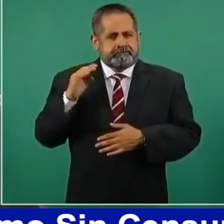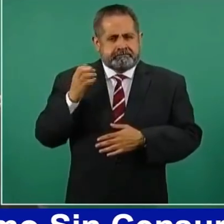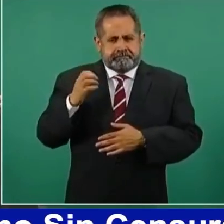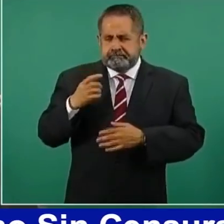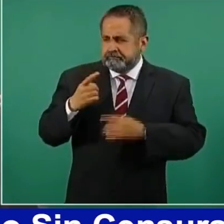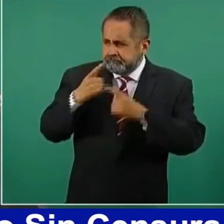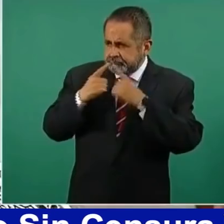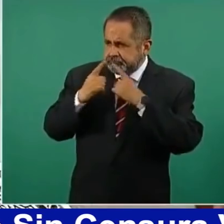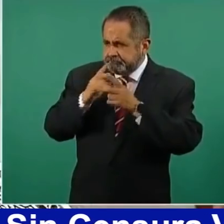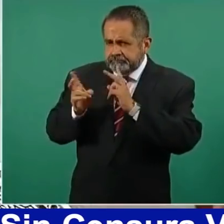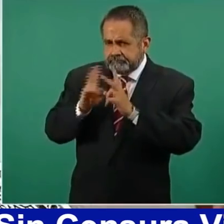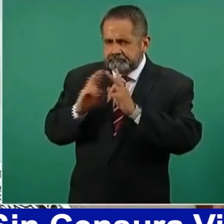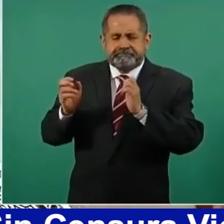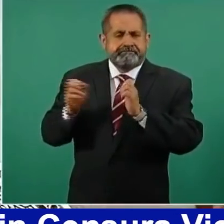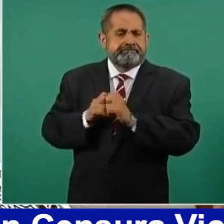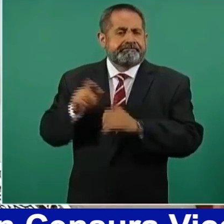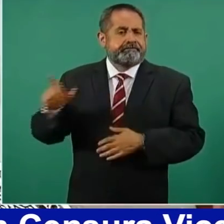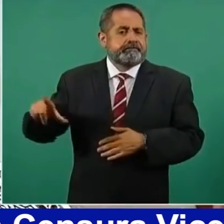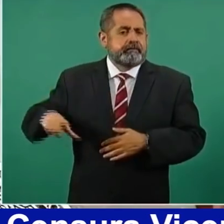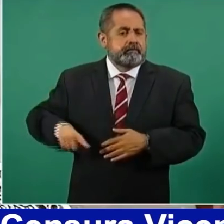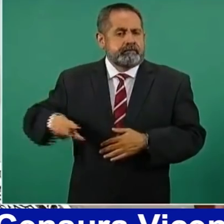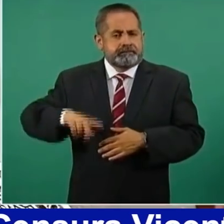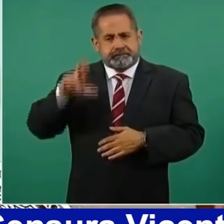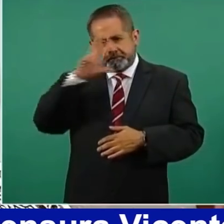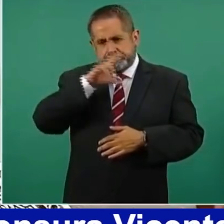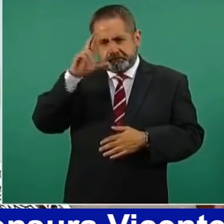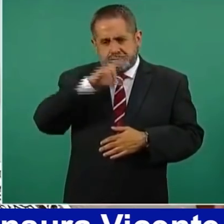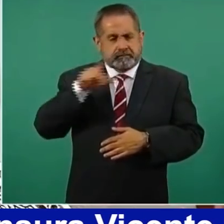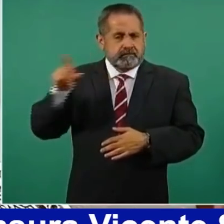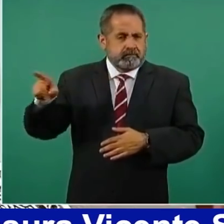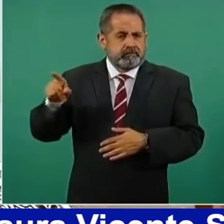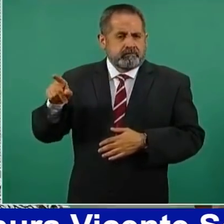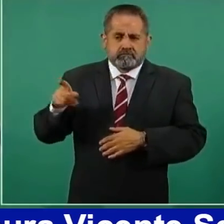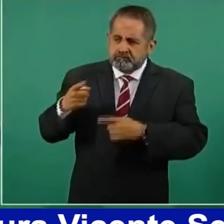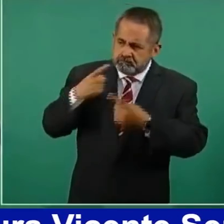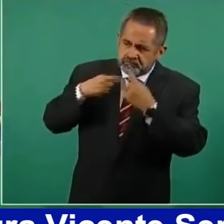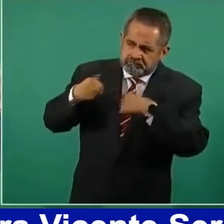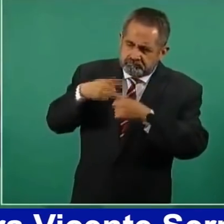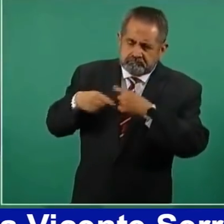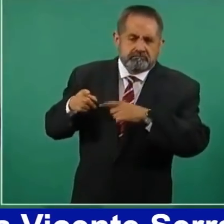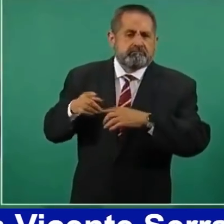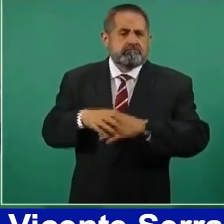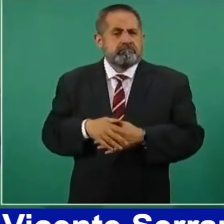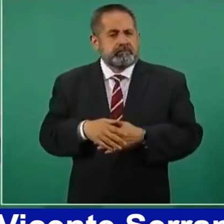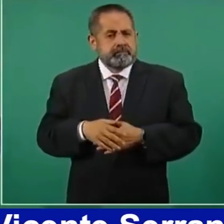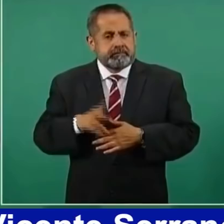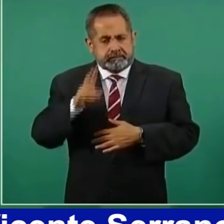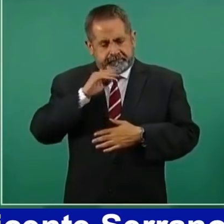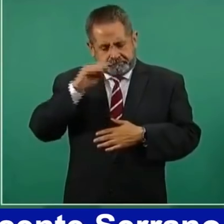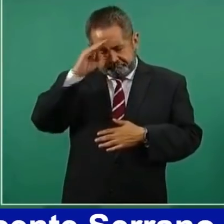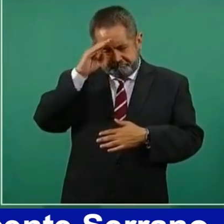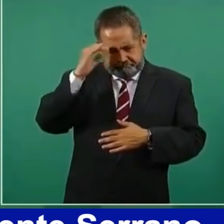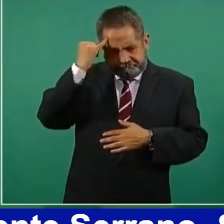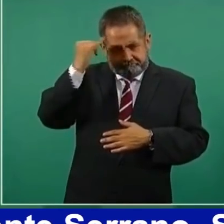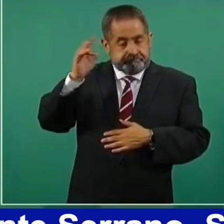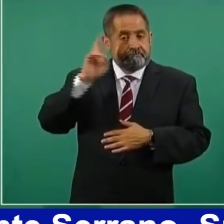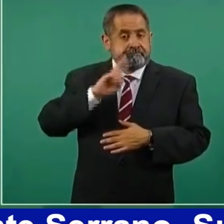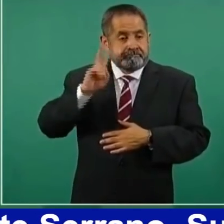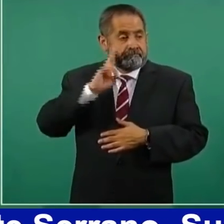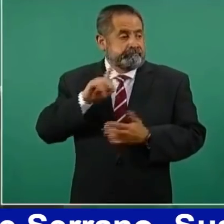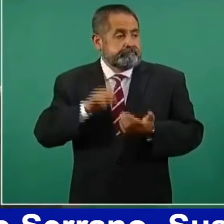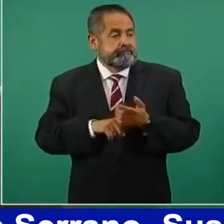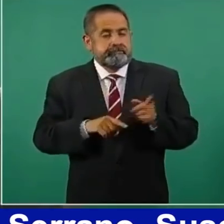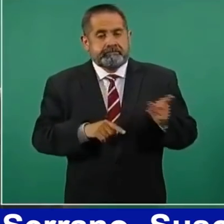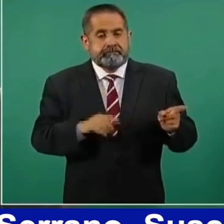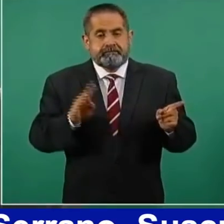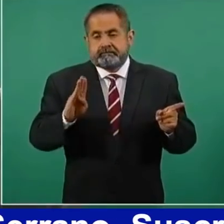tener conversaciones con el gobierno ruso o con el Fondo Ruso de Inversión Directa, empezamos ya a abrigar la idea de que Birmex podría